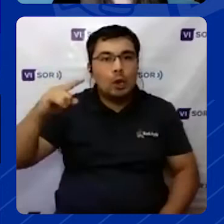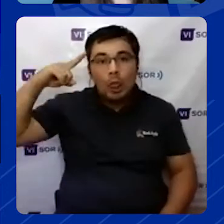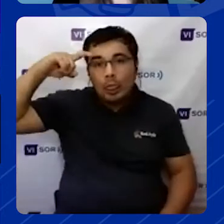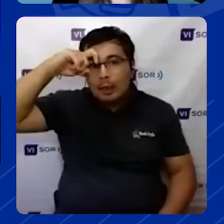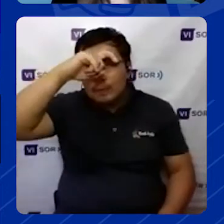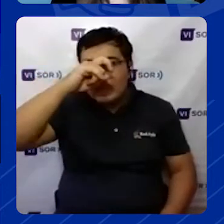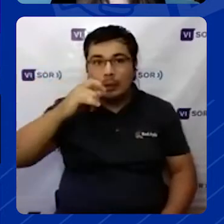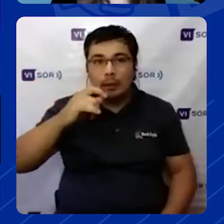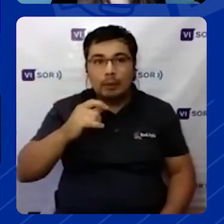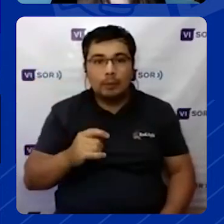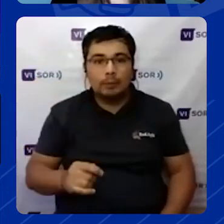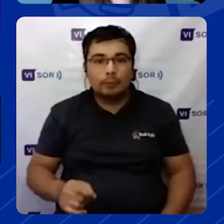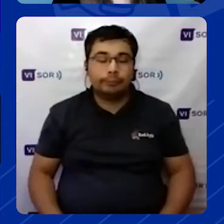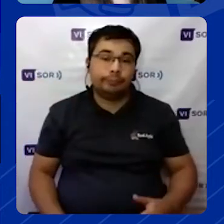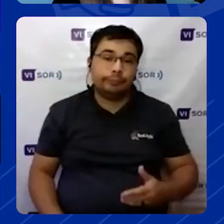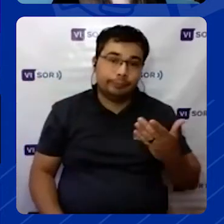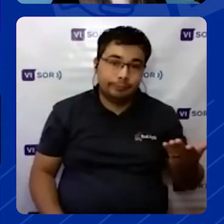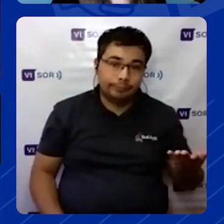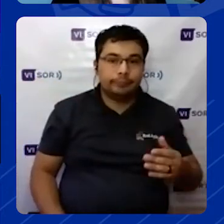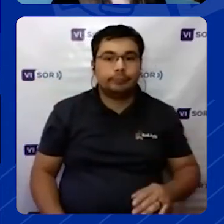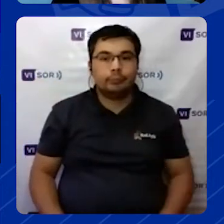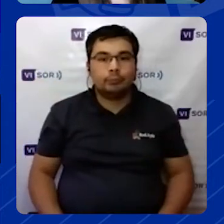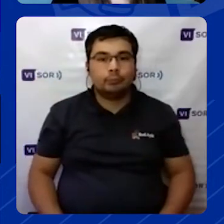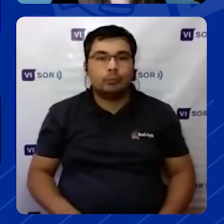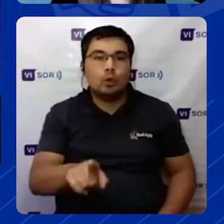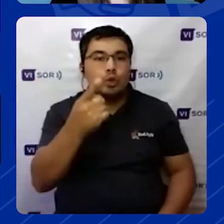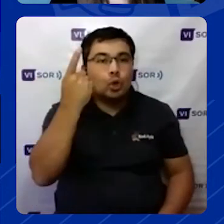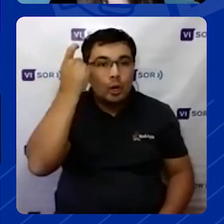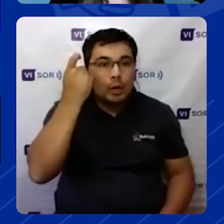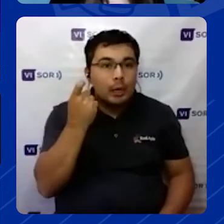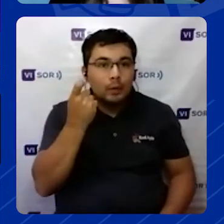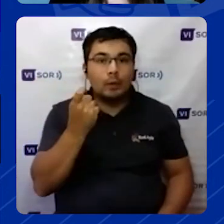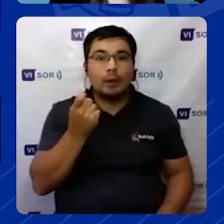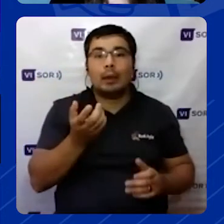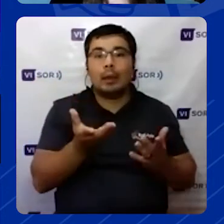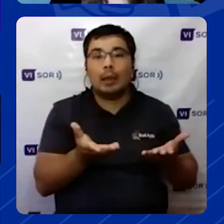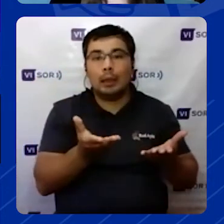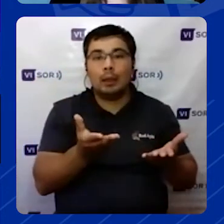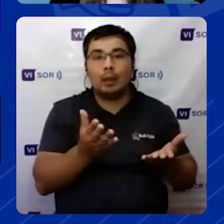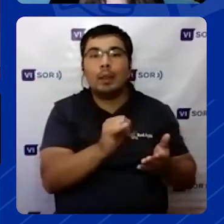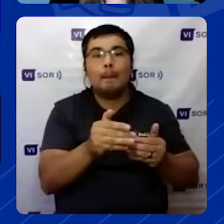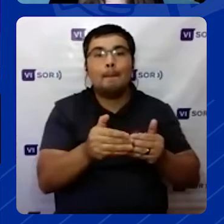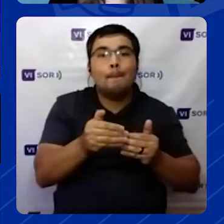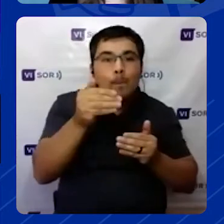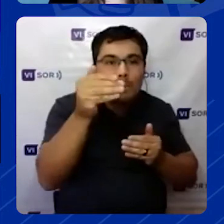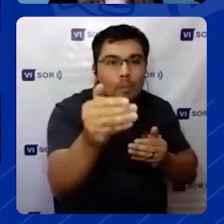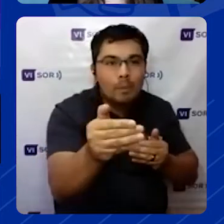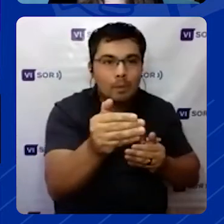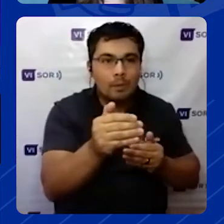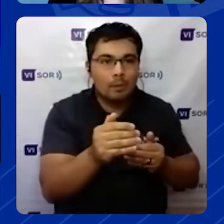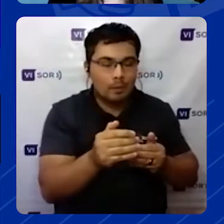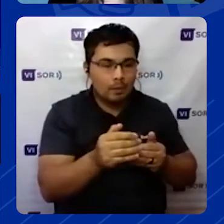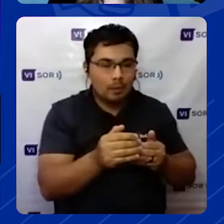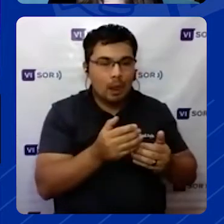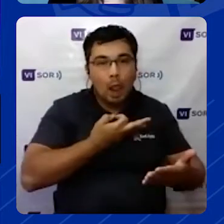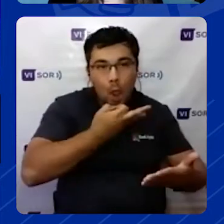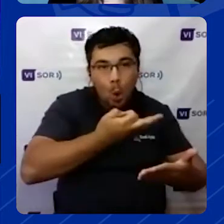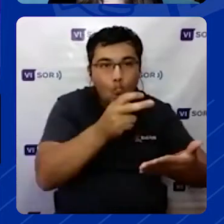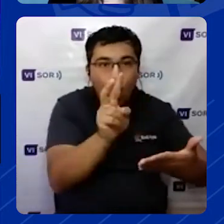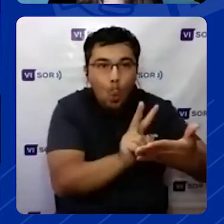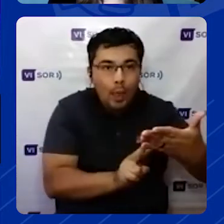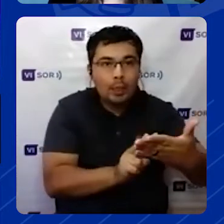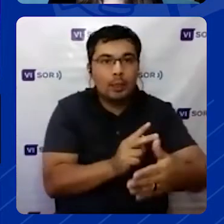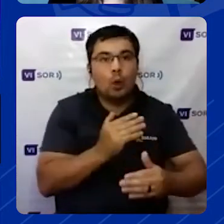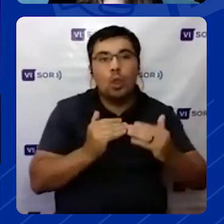texto. Entonces, creo que viene, es posterior en los cuentos de niños. De hecho,